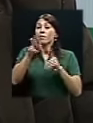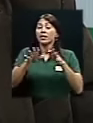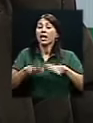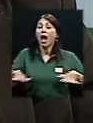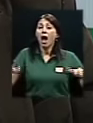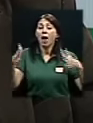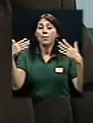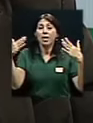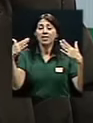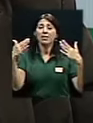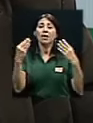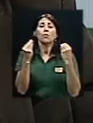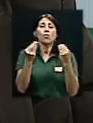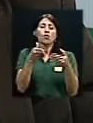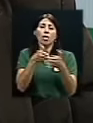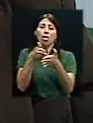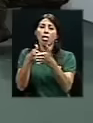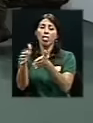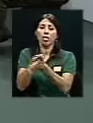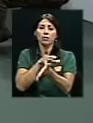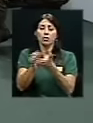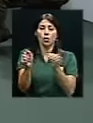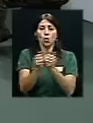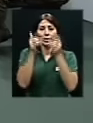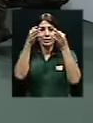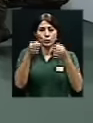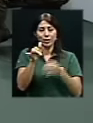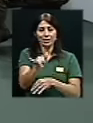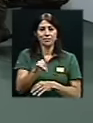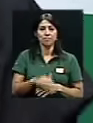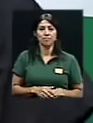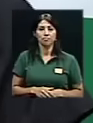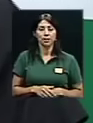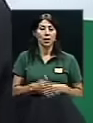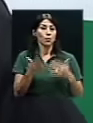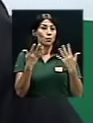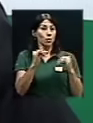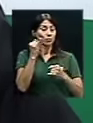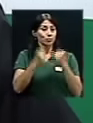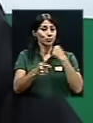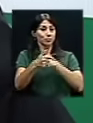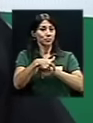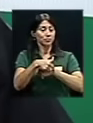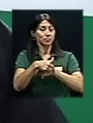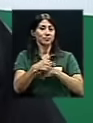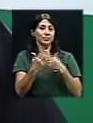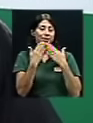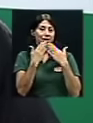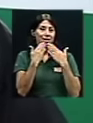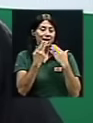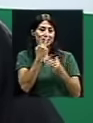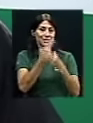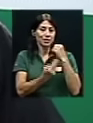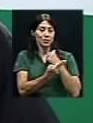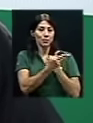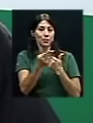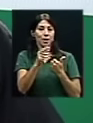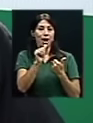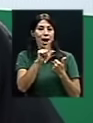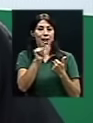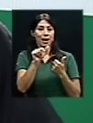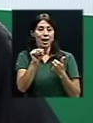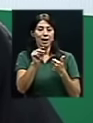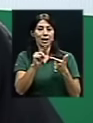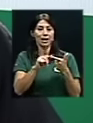muy dañado de ese tipo de decisiones. Bueno, se nos ha acabado el tiempo. Les damos las gracias a Alan y a don Claudio